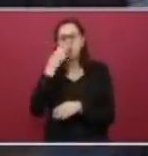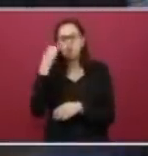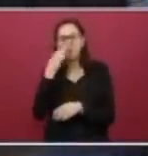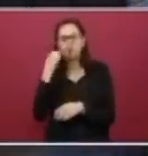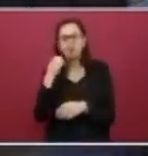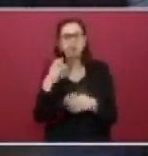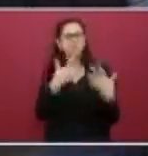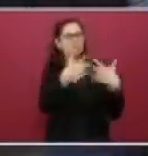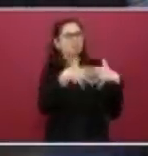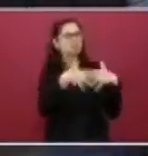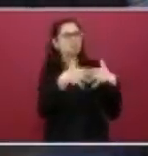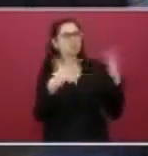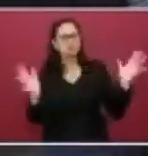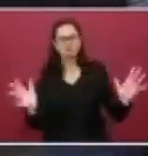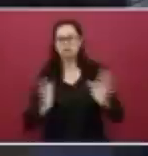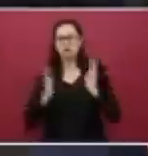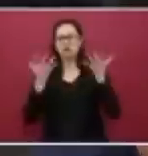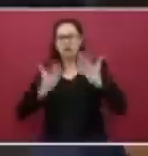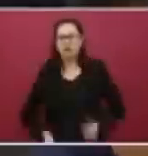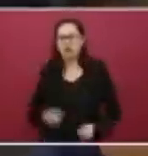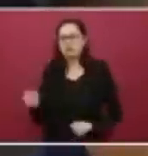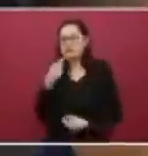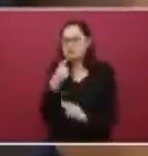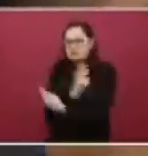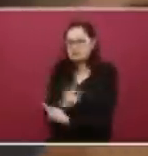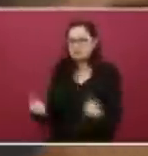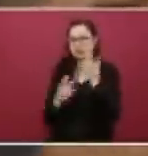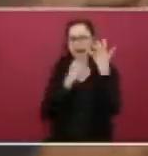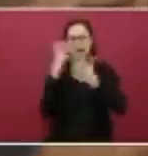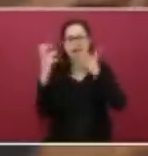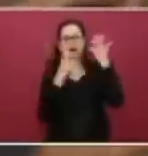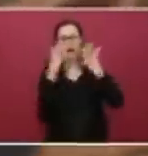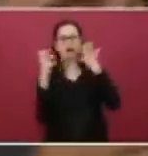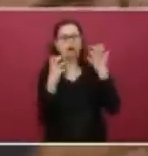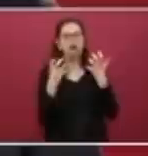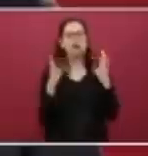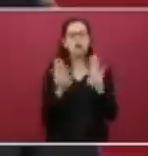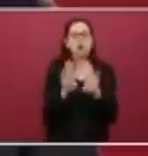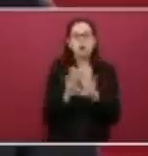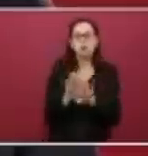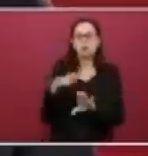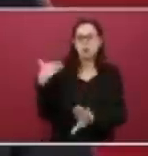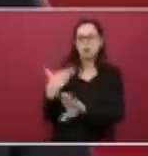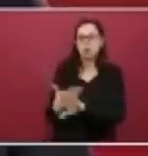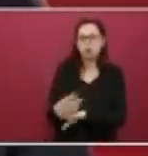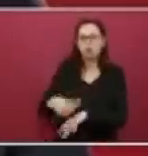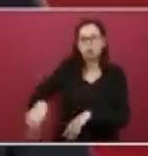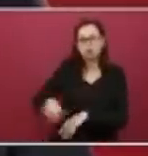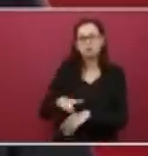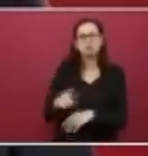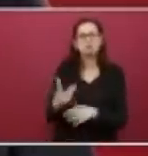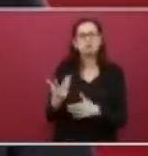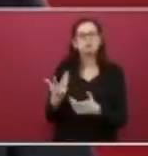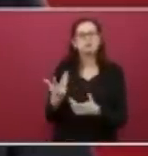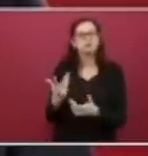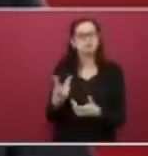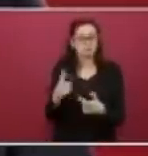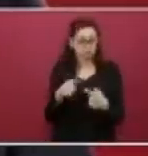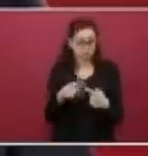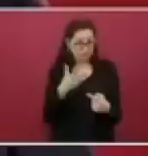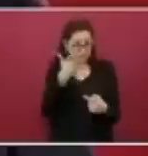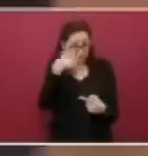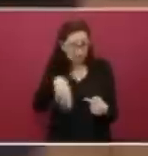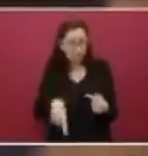si se tienen consideradas también como se resquebrajó el tejido social al hacer estas cuestiones por otro